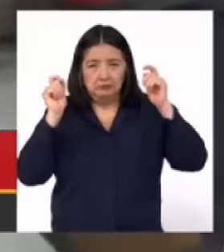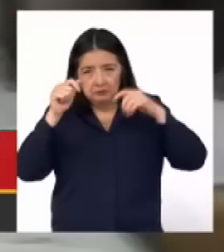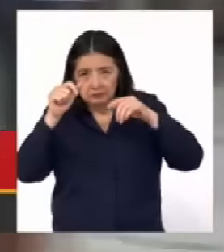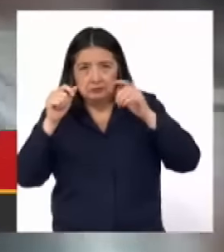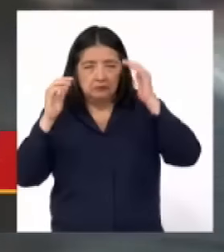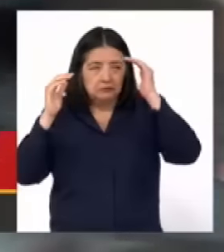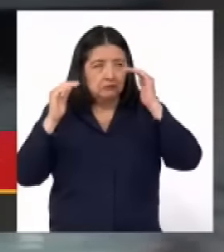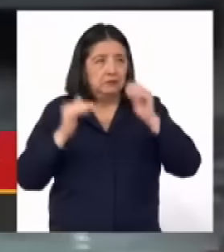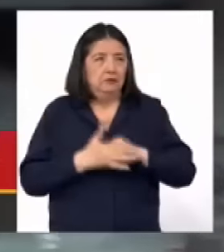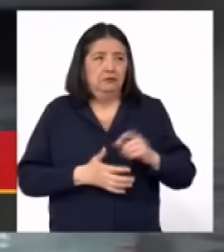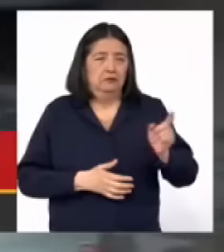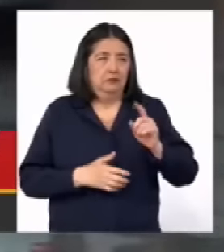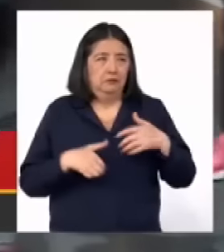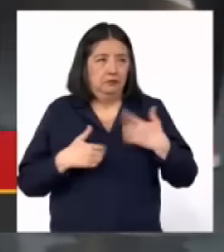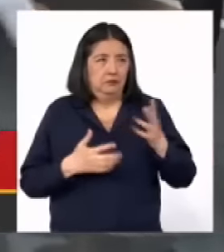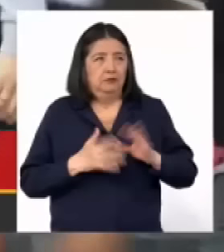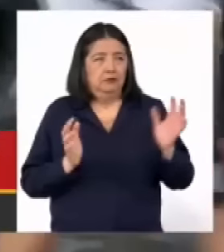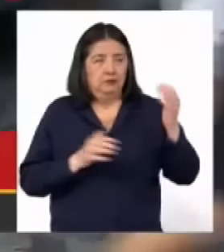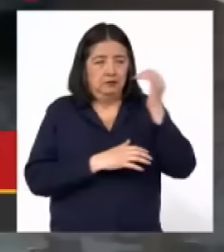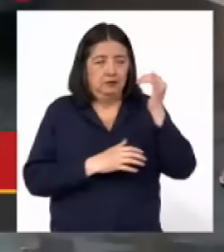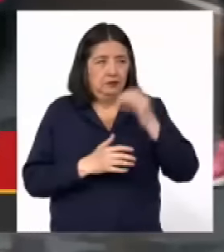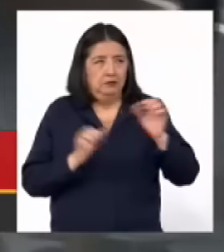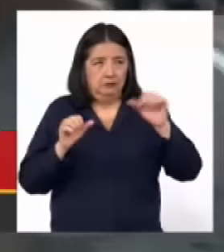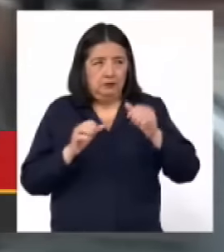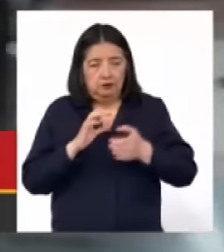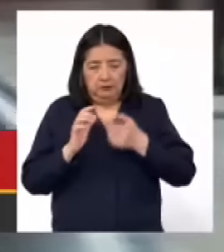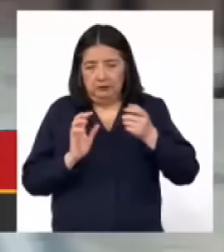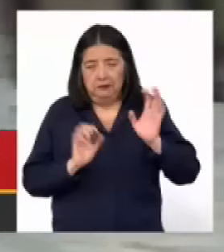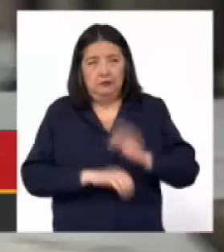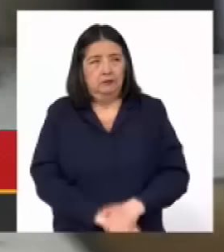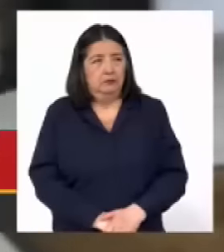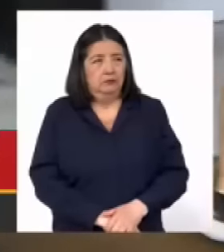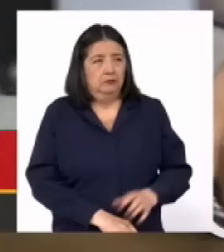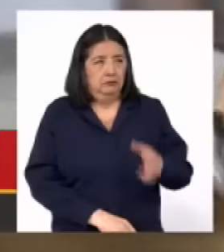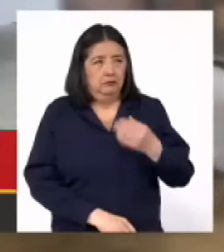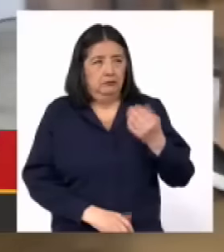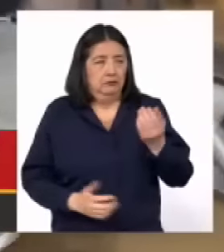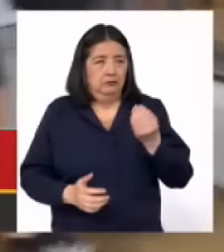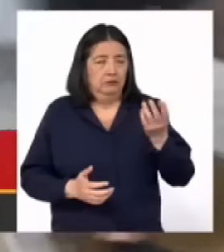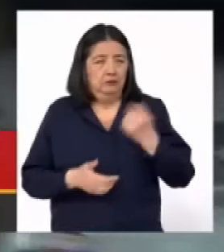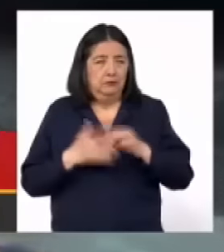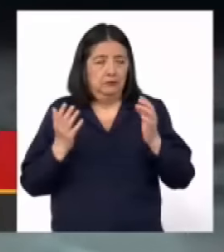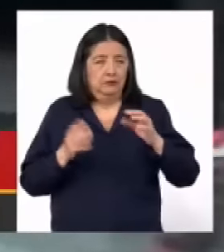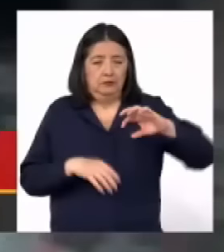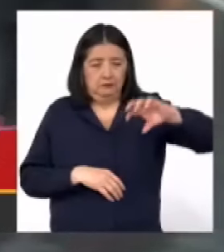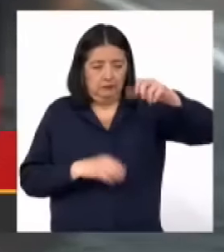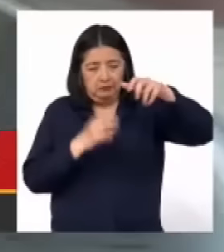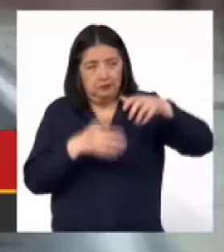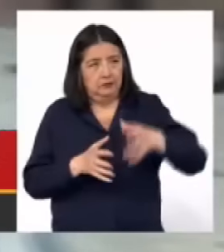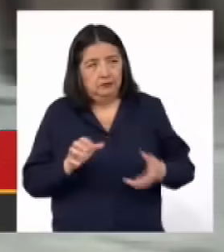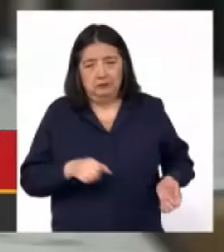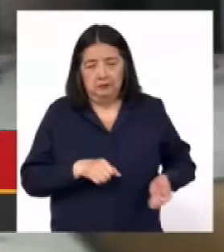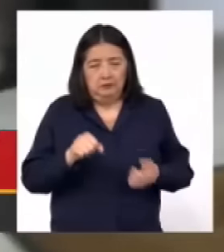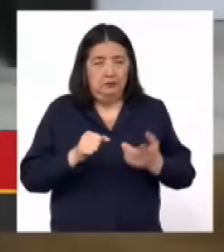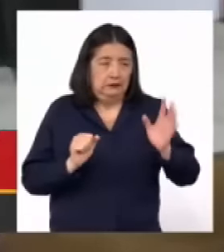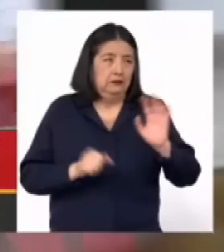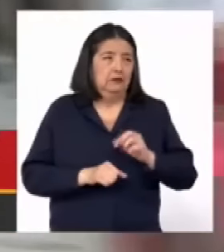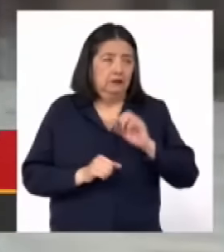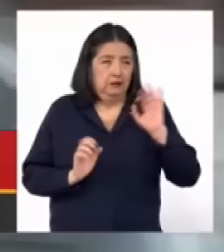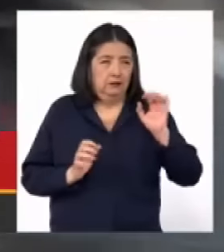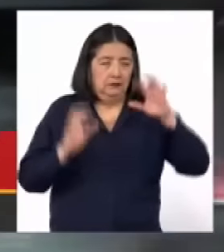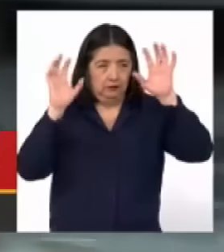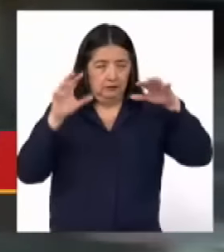de algún techo porque es insoportable. Podemos malograr cámara, micrófonos y demás, porque es como que te abren el caño y te echan un baldazo de agua fría, porque así